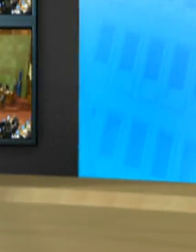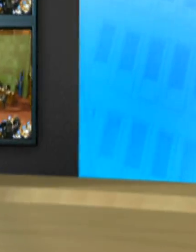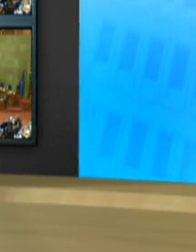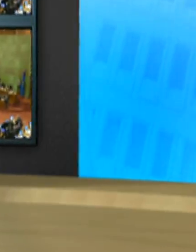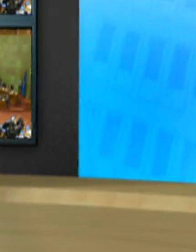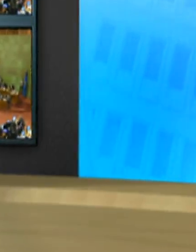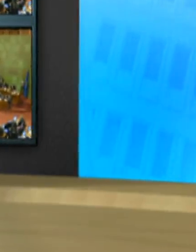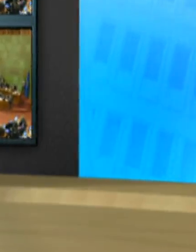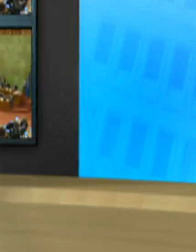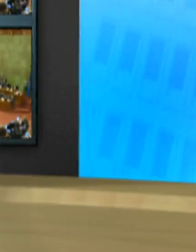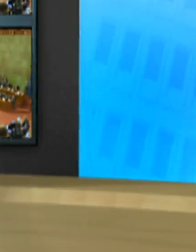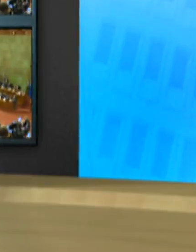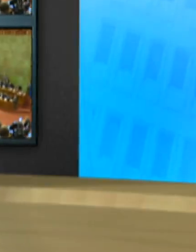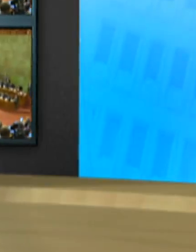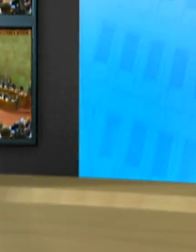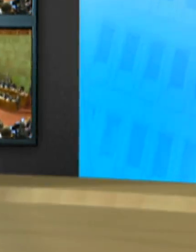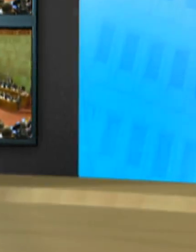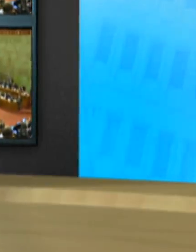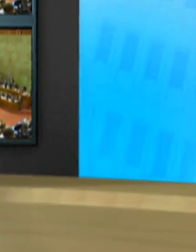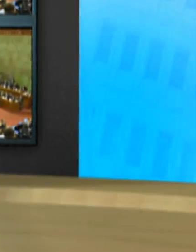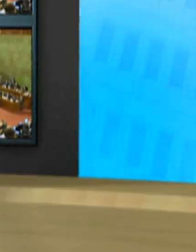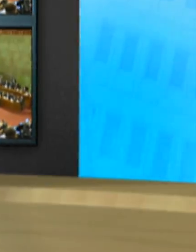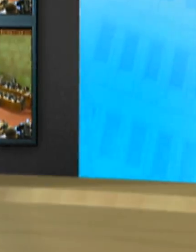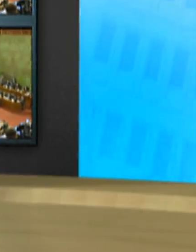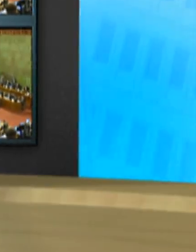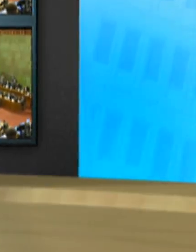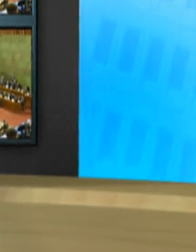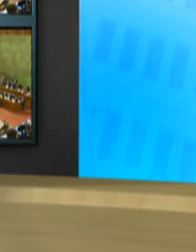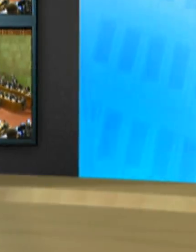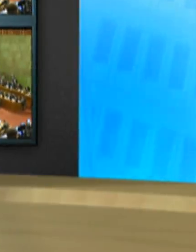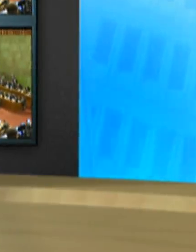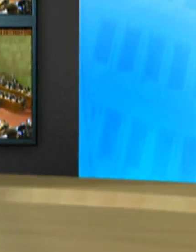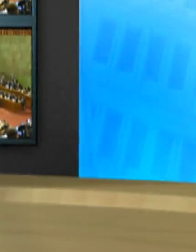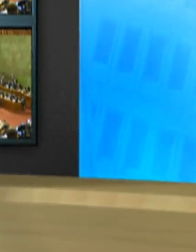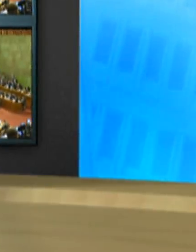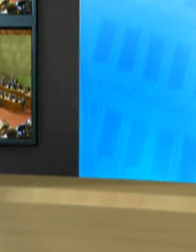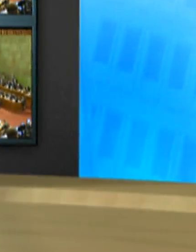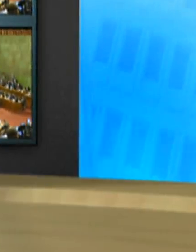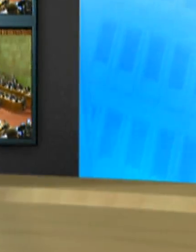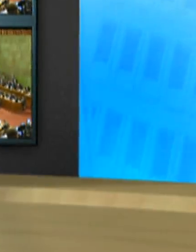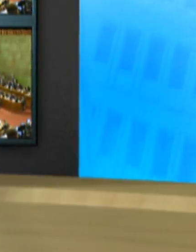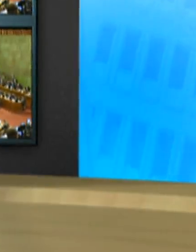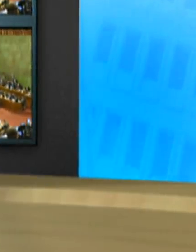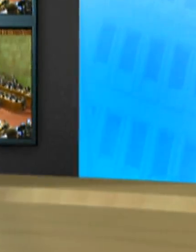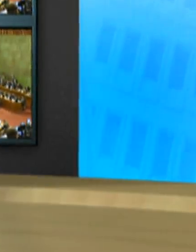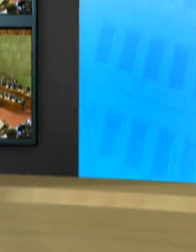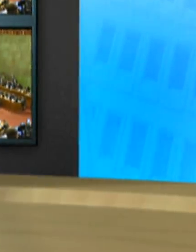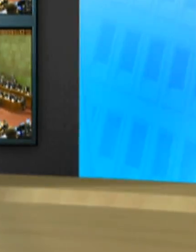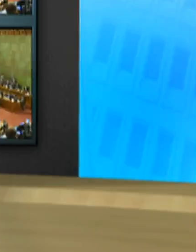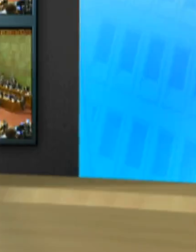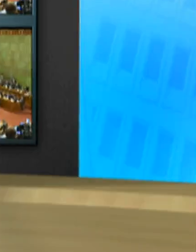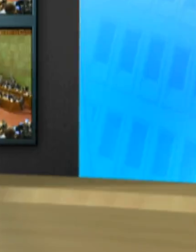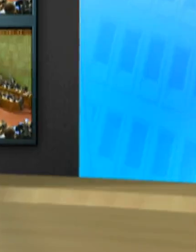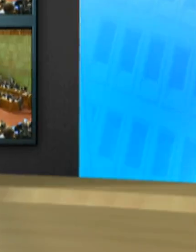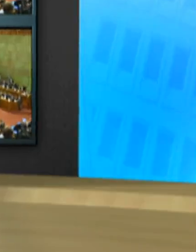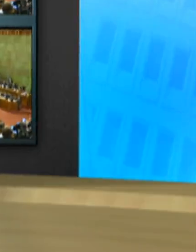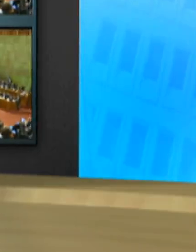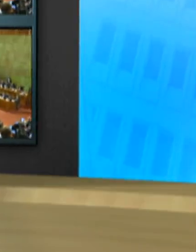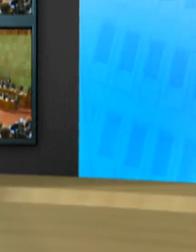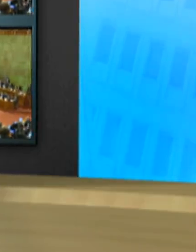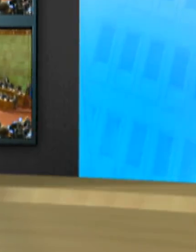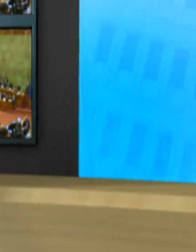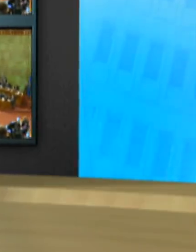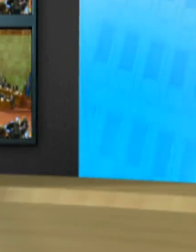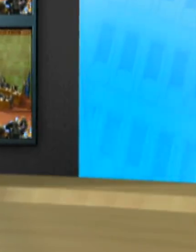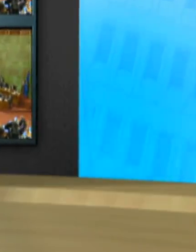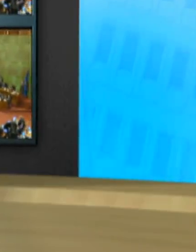autoridades el mensaje amplía las áreas de inversión en que pueden operar los fondos de pensiones el fondo solidario del seguro de cesantía y las compañías